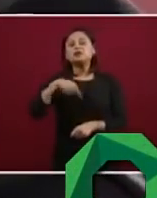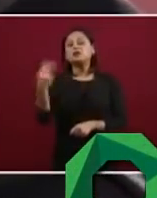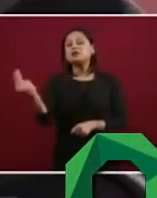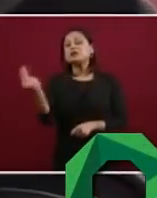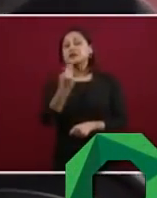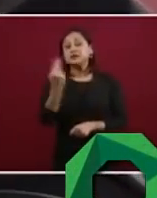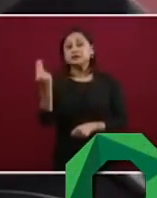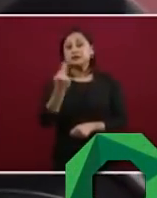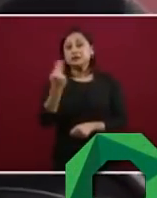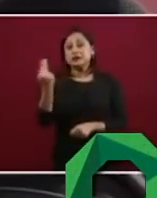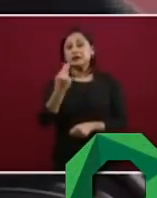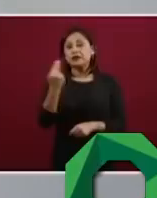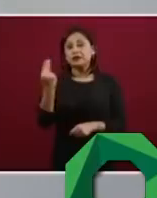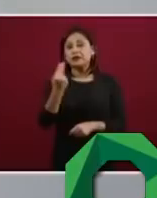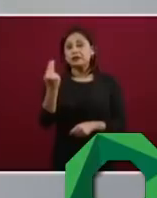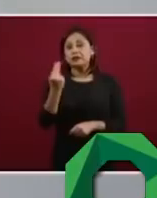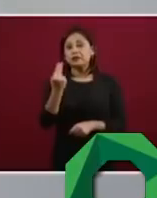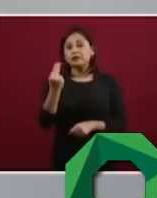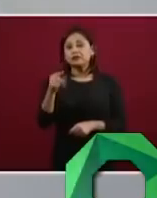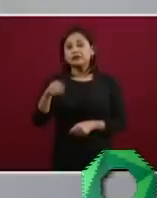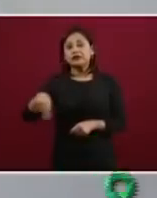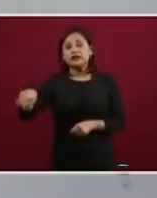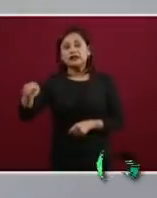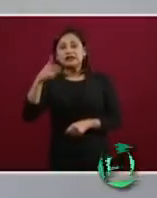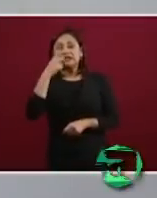necesitamos violencia